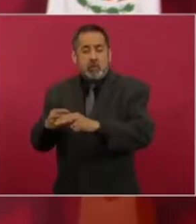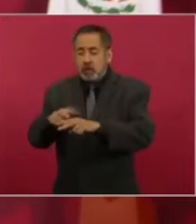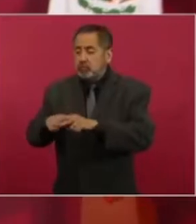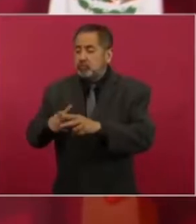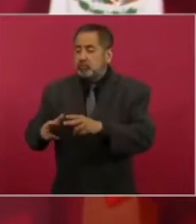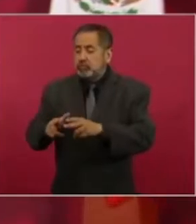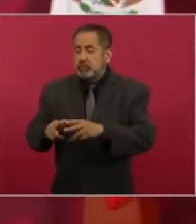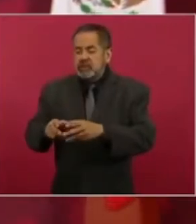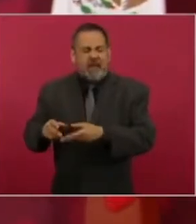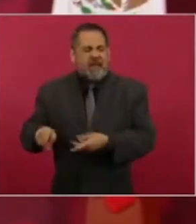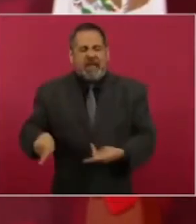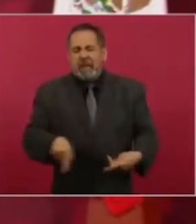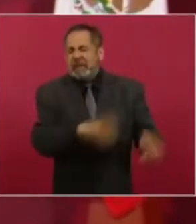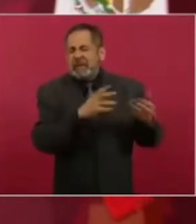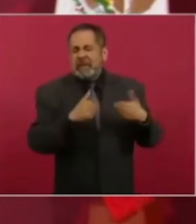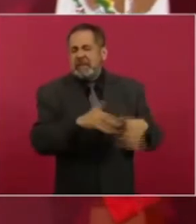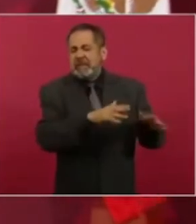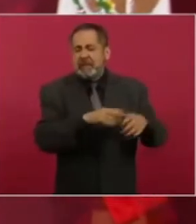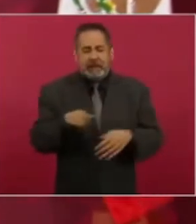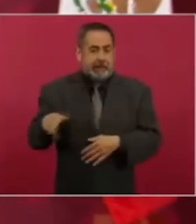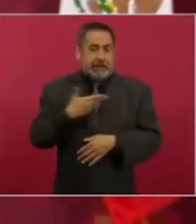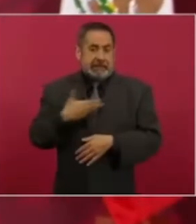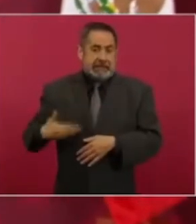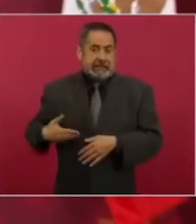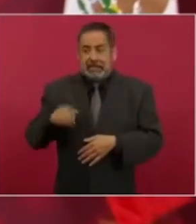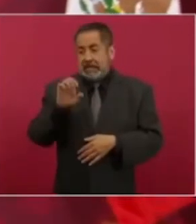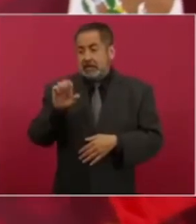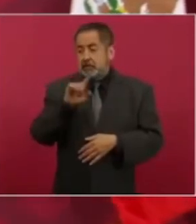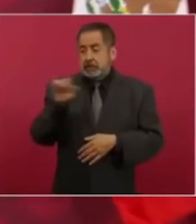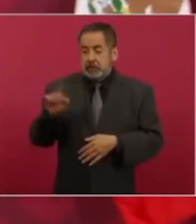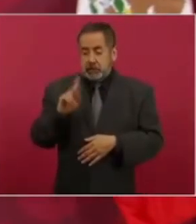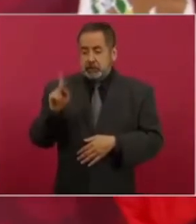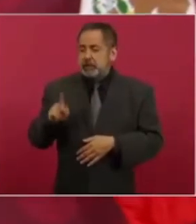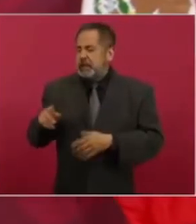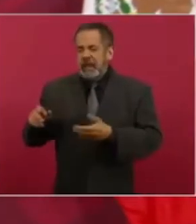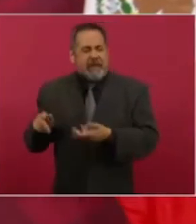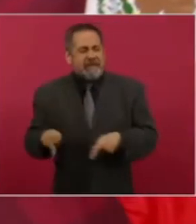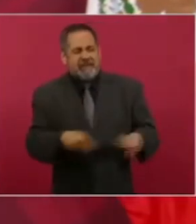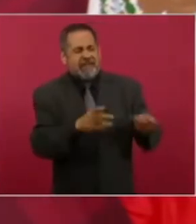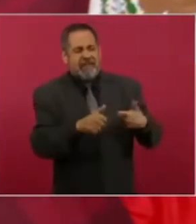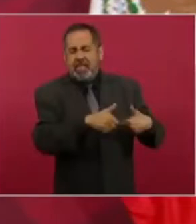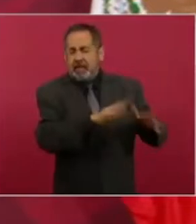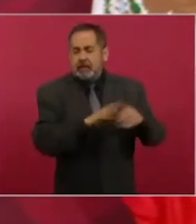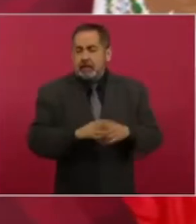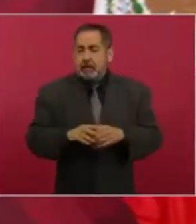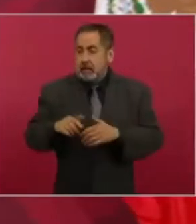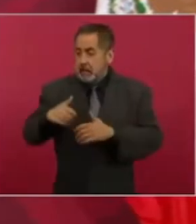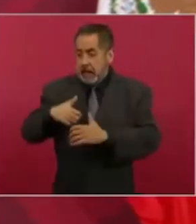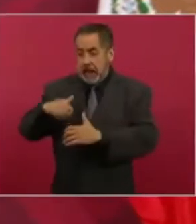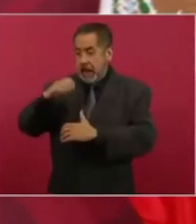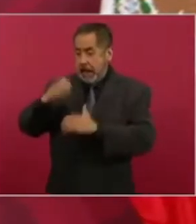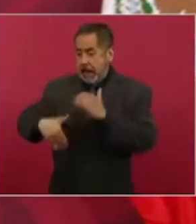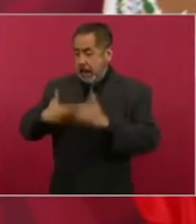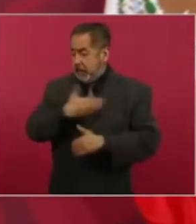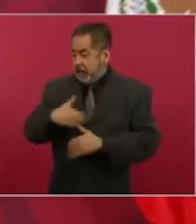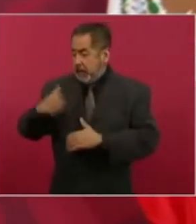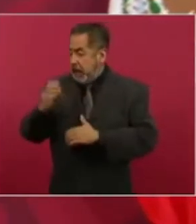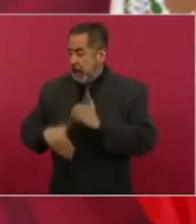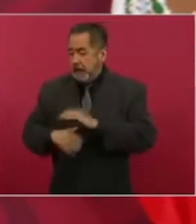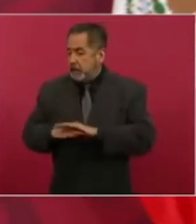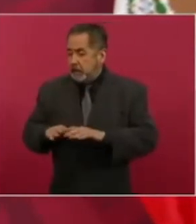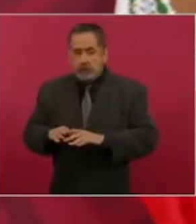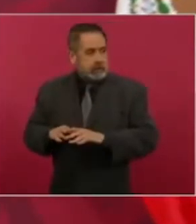Ernesto Zedillo, se va a trabajar después de que termina su mandato como